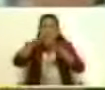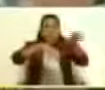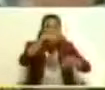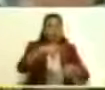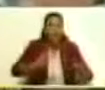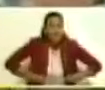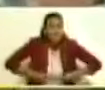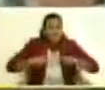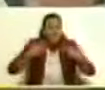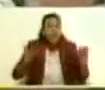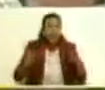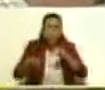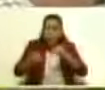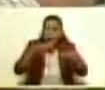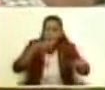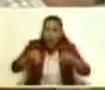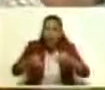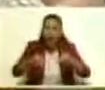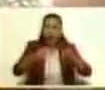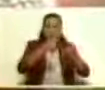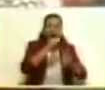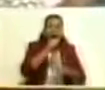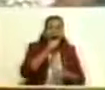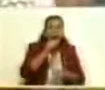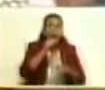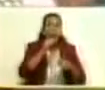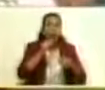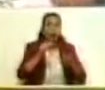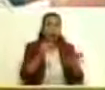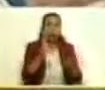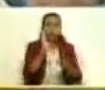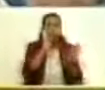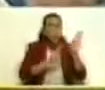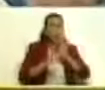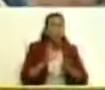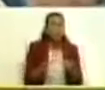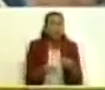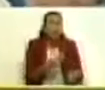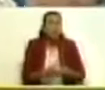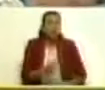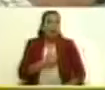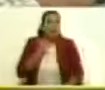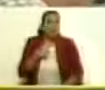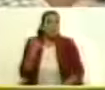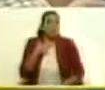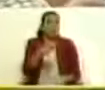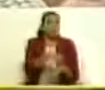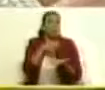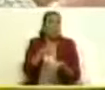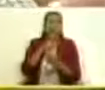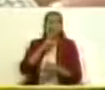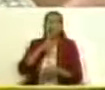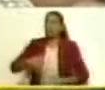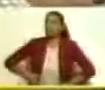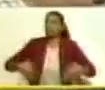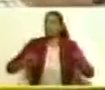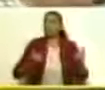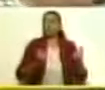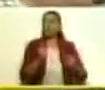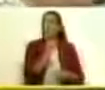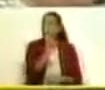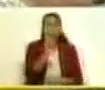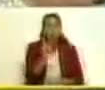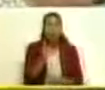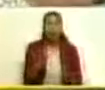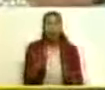Los minerales son elementos, no los podemos seguir viendo como recursos para extraerlos y para lucrarnos. Eso